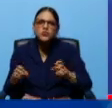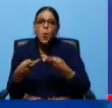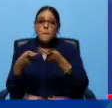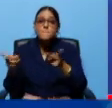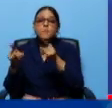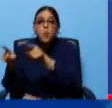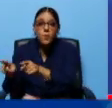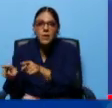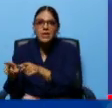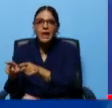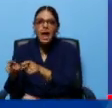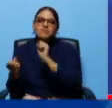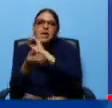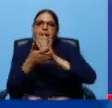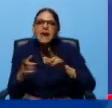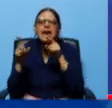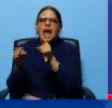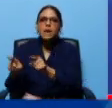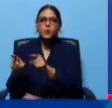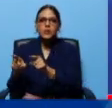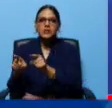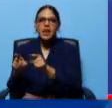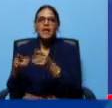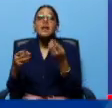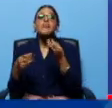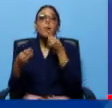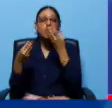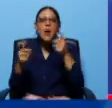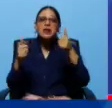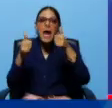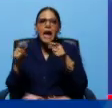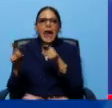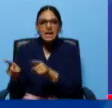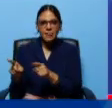pública, gratuita, de calidad.